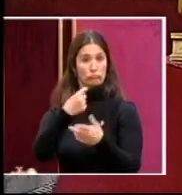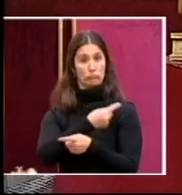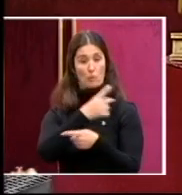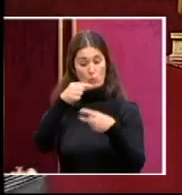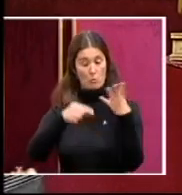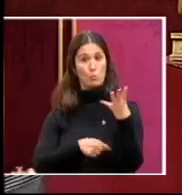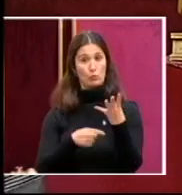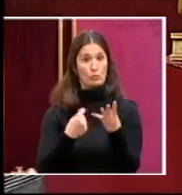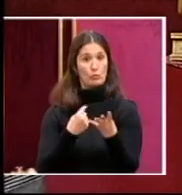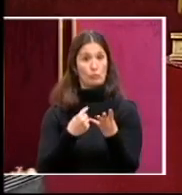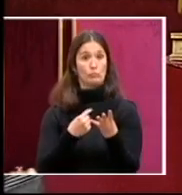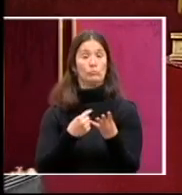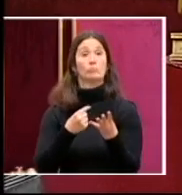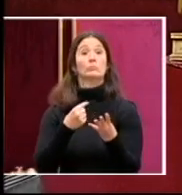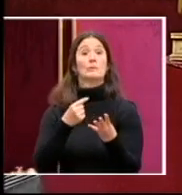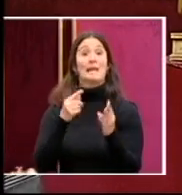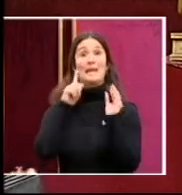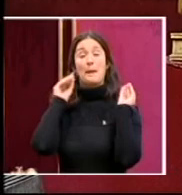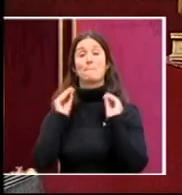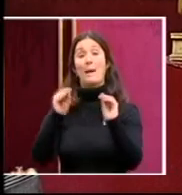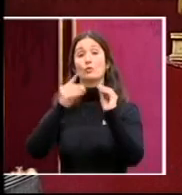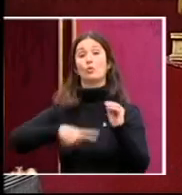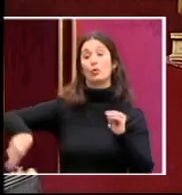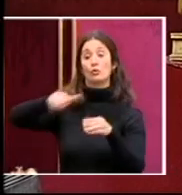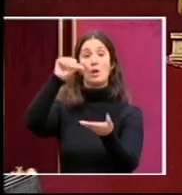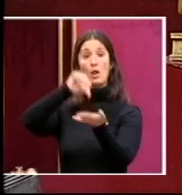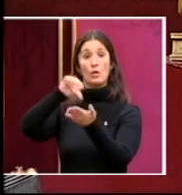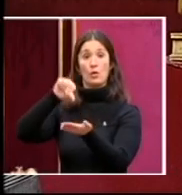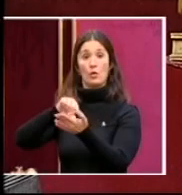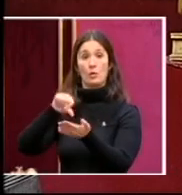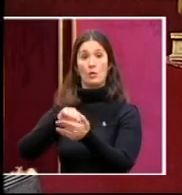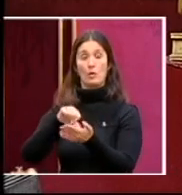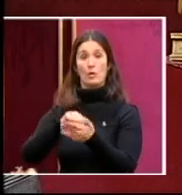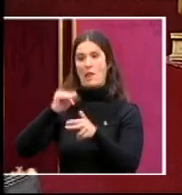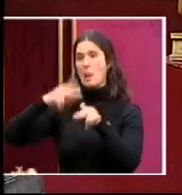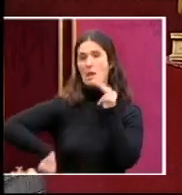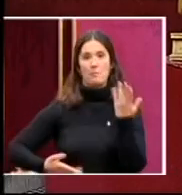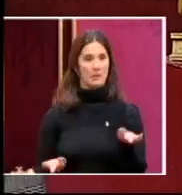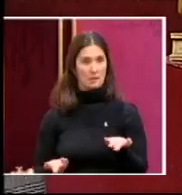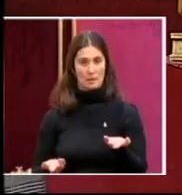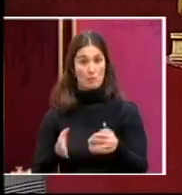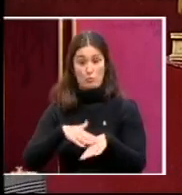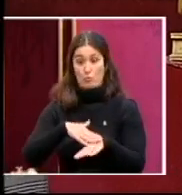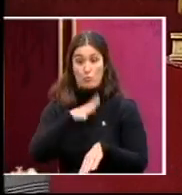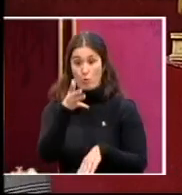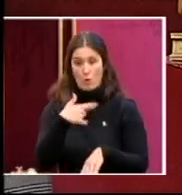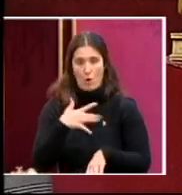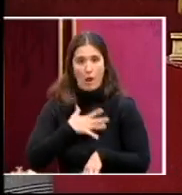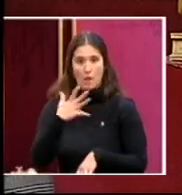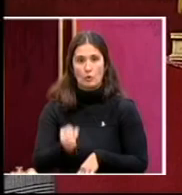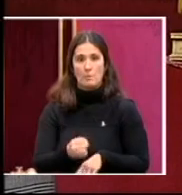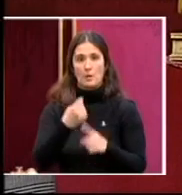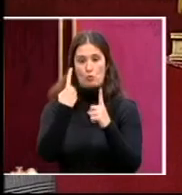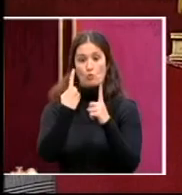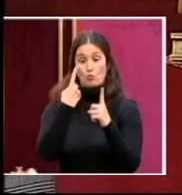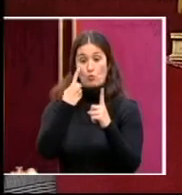se planteaban, realmente el impacto en el conjunto de la ciudad ha sido muy limitado, porque el Ayuntamiento es un agente